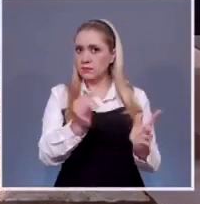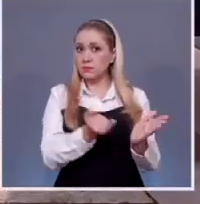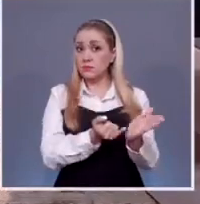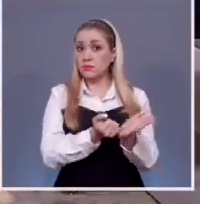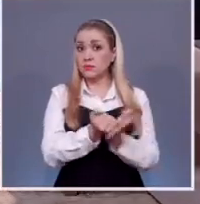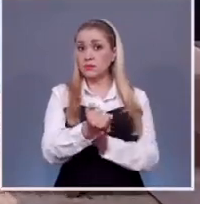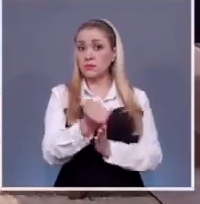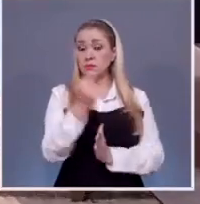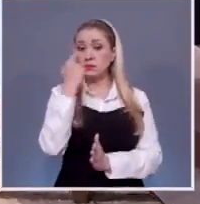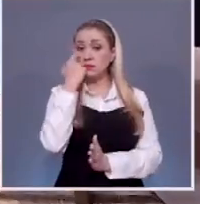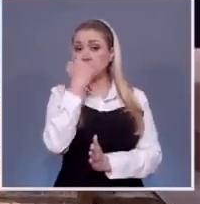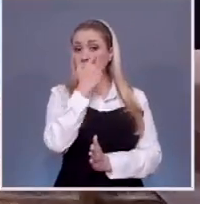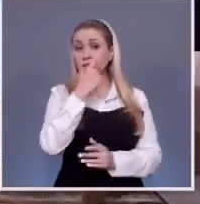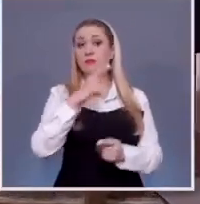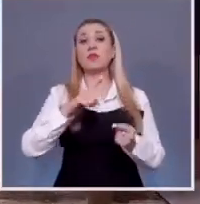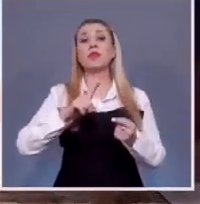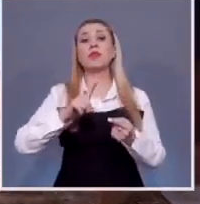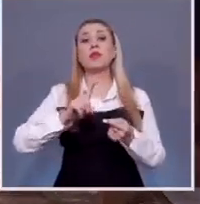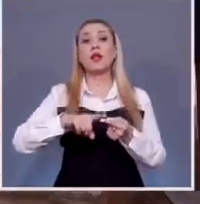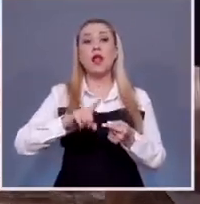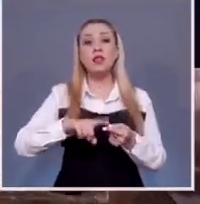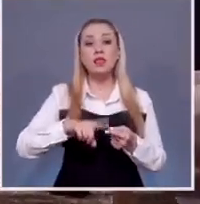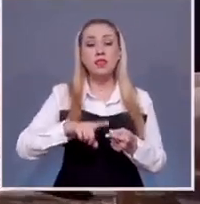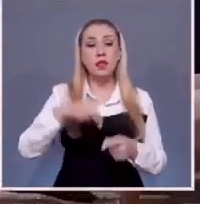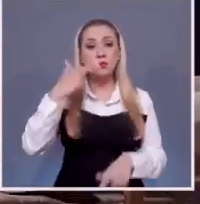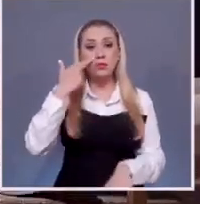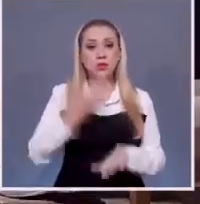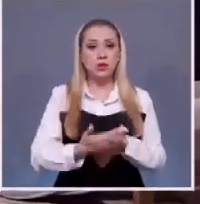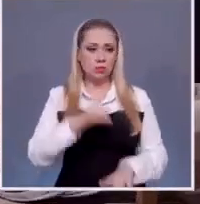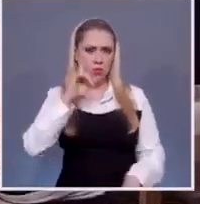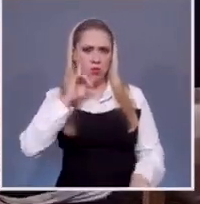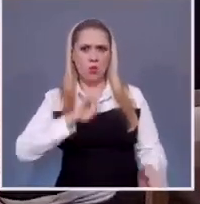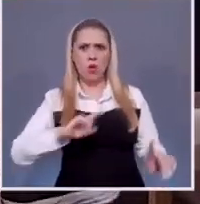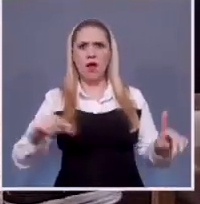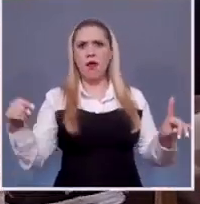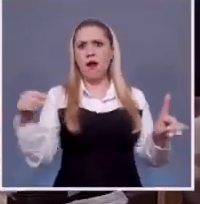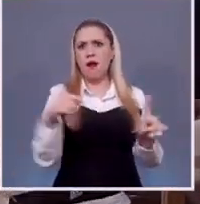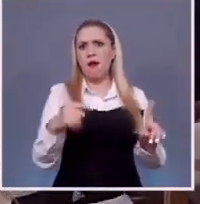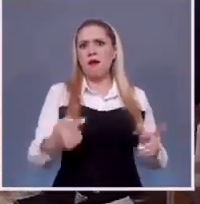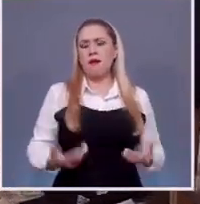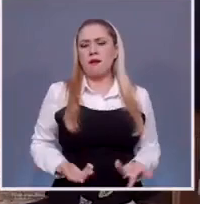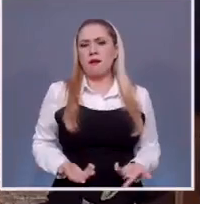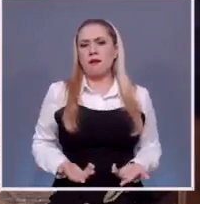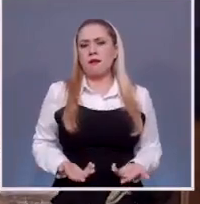su cuerpo es la pobre mujer, ¿no? La que está sufriendo este proceso. Entonces,